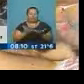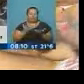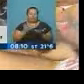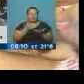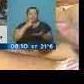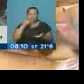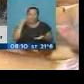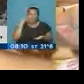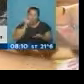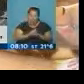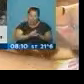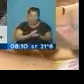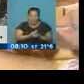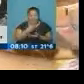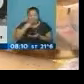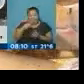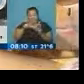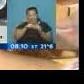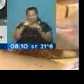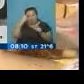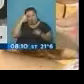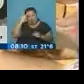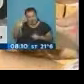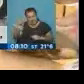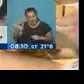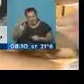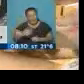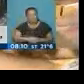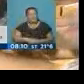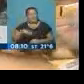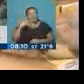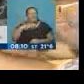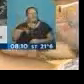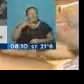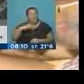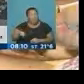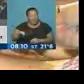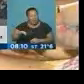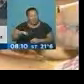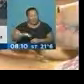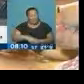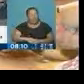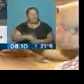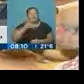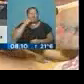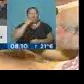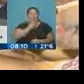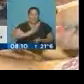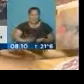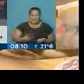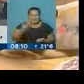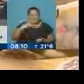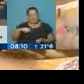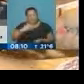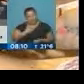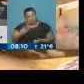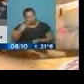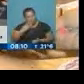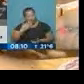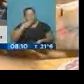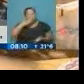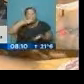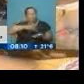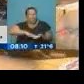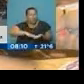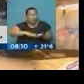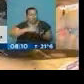al tomar posesión de su cargo, como dice el artículo 93, deberán prestar, tanto el presidente como el vicepresidente, prestarán